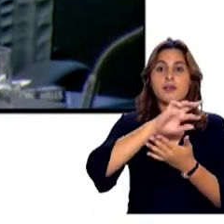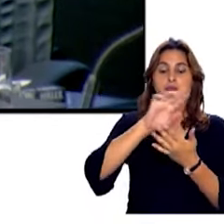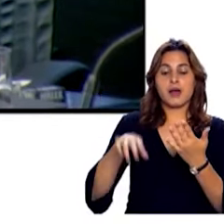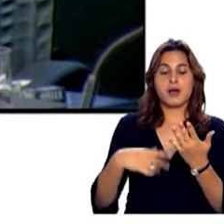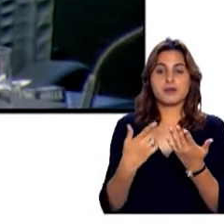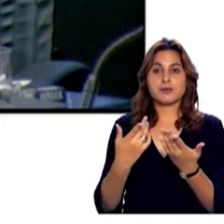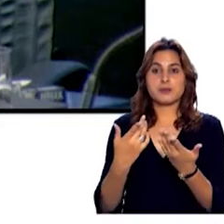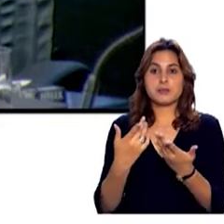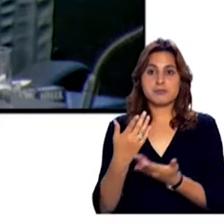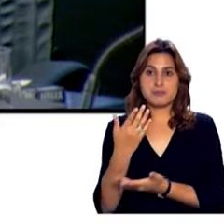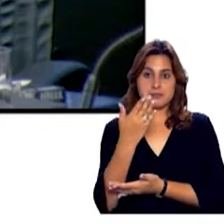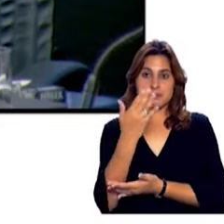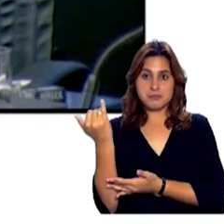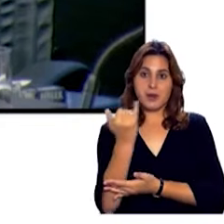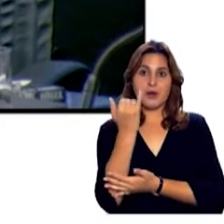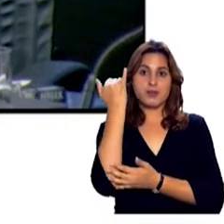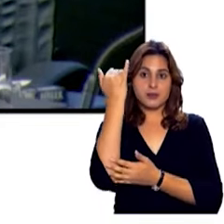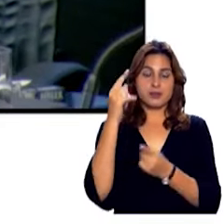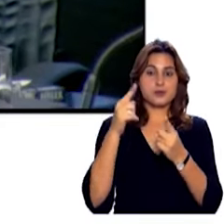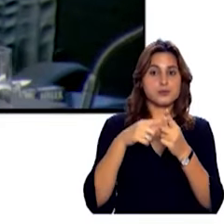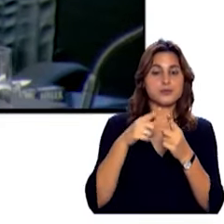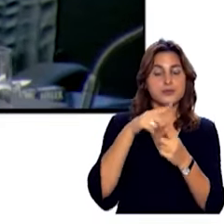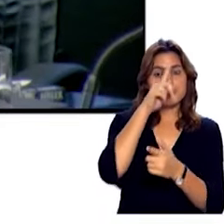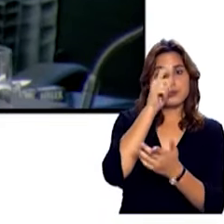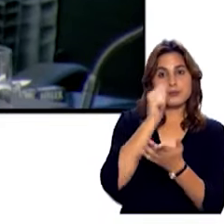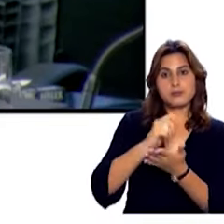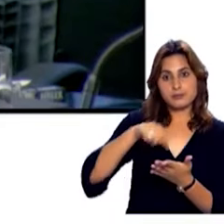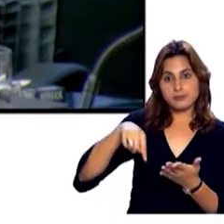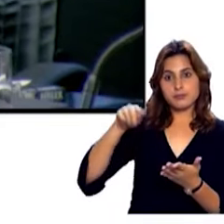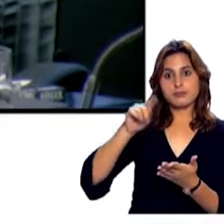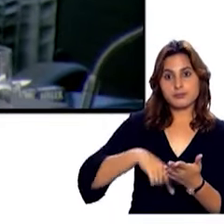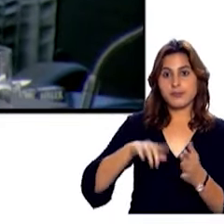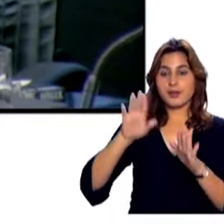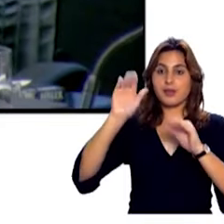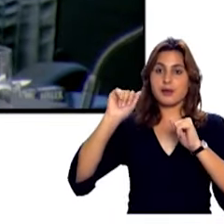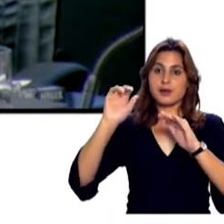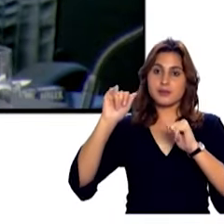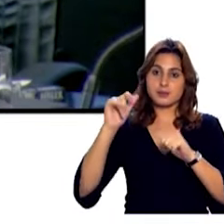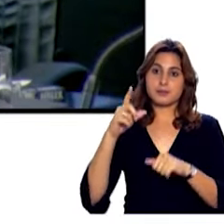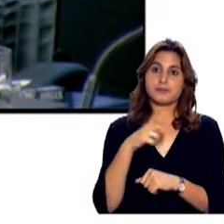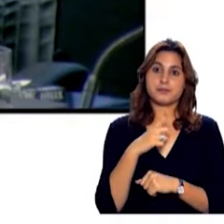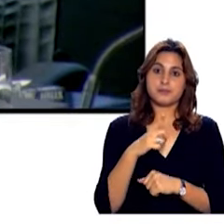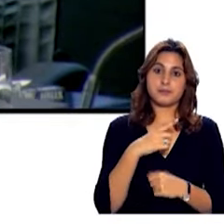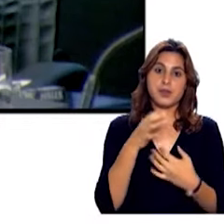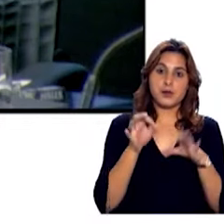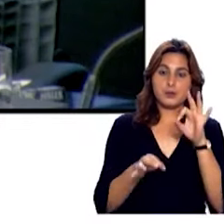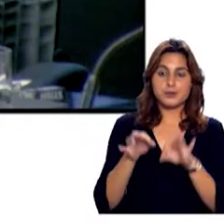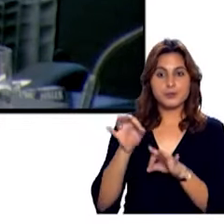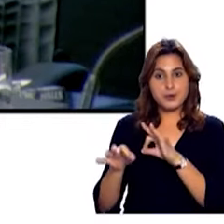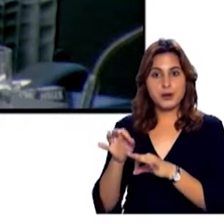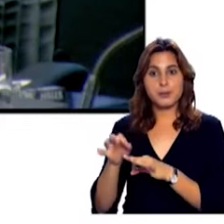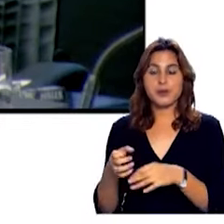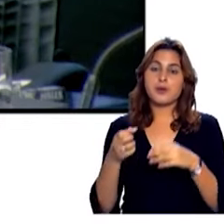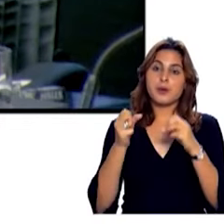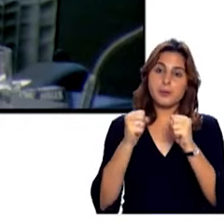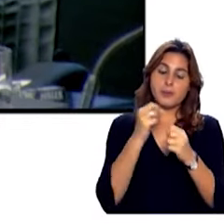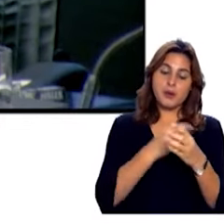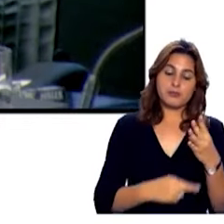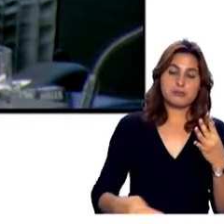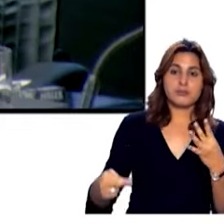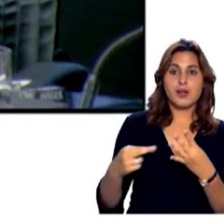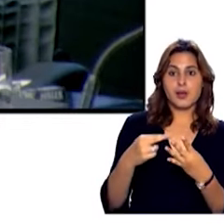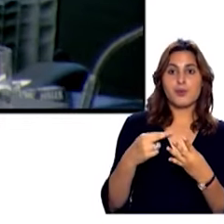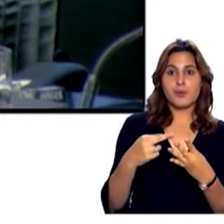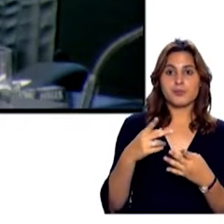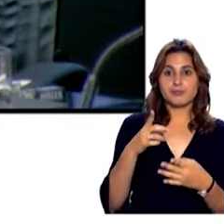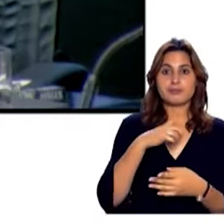casacion en espa todas las sentencias civiles por ejemplo se pueden recurrir en casación vamos todas las sentencias de apelación se pueden